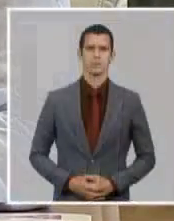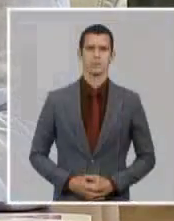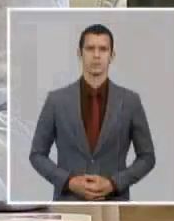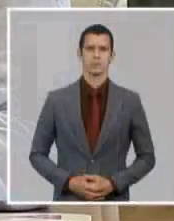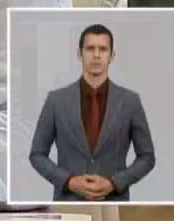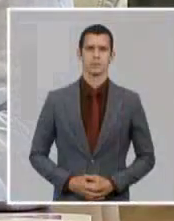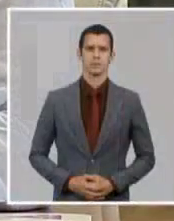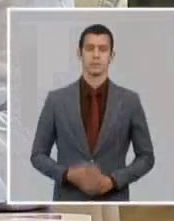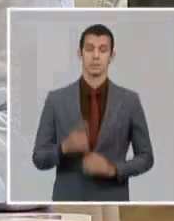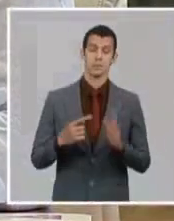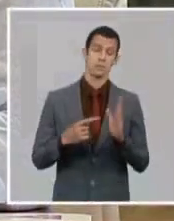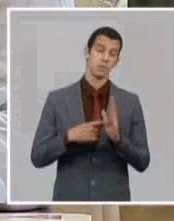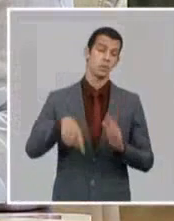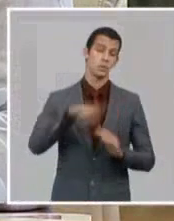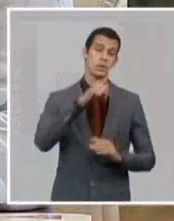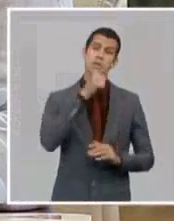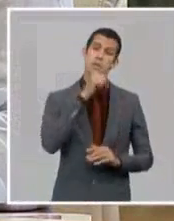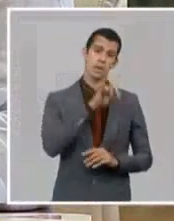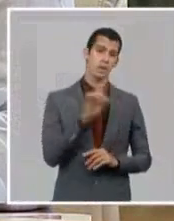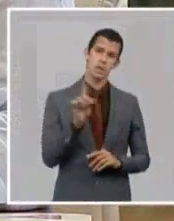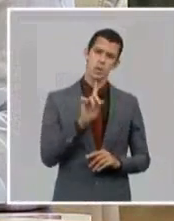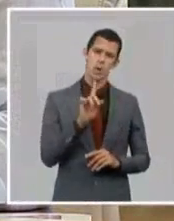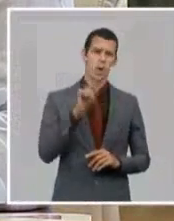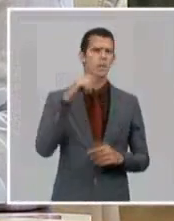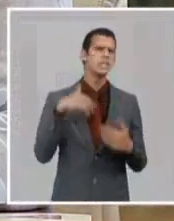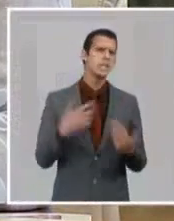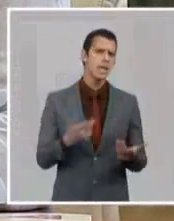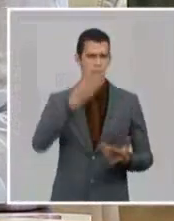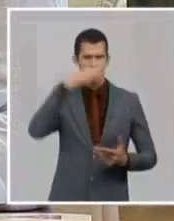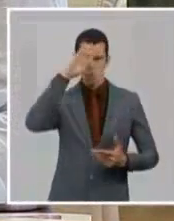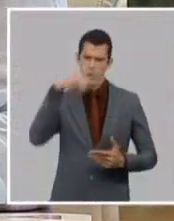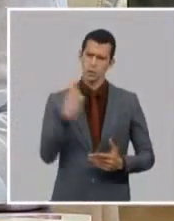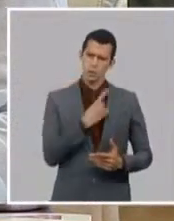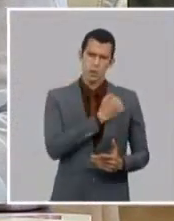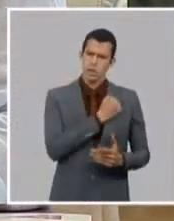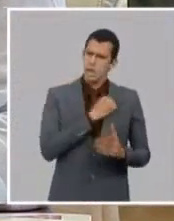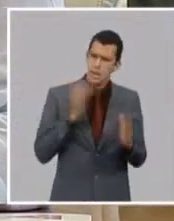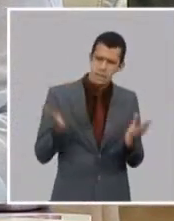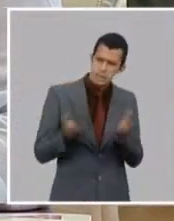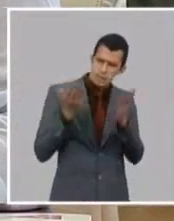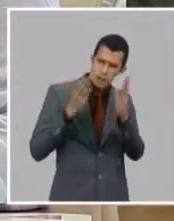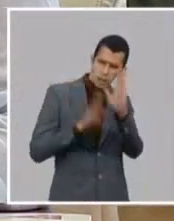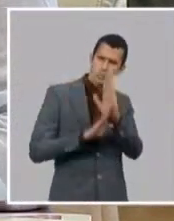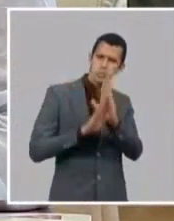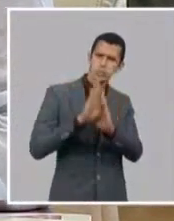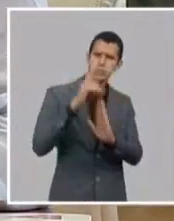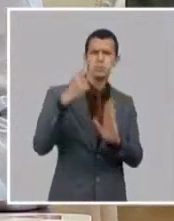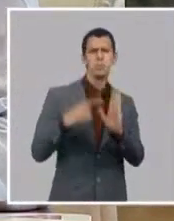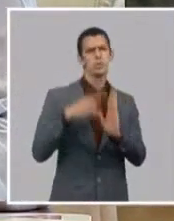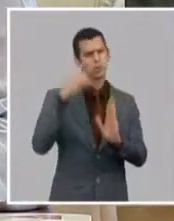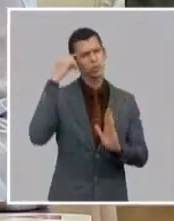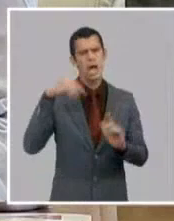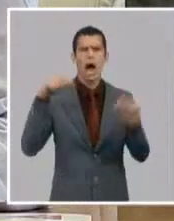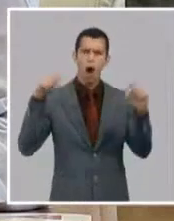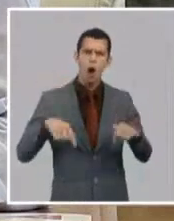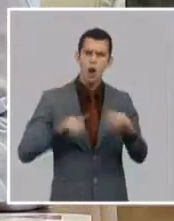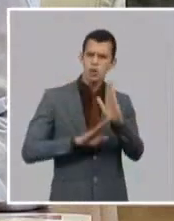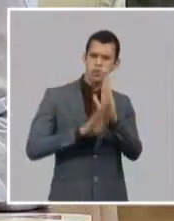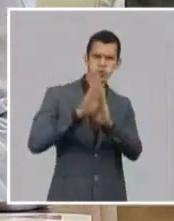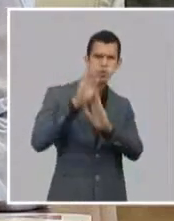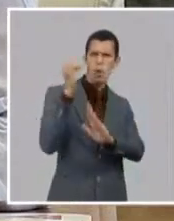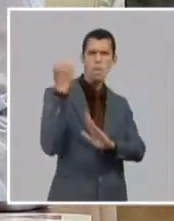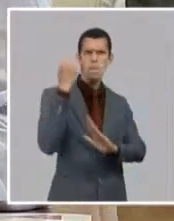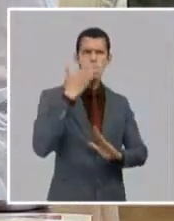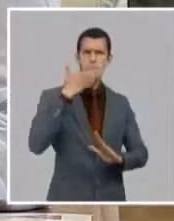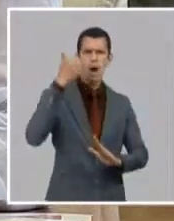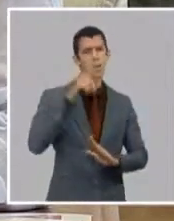Y no quepa duda de que nosotros queremos un país más próspero y tenemos la insatisfacción de que no lo hemos alcanzado, sabiendo que si